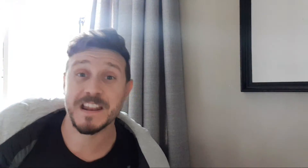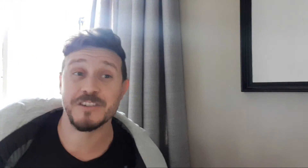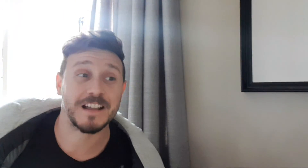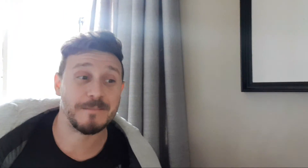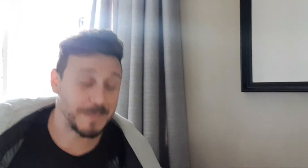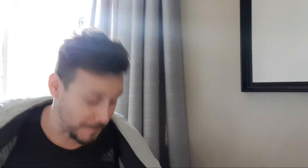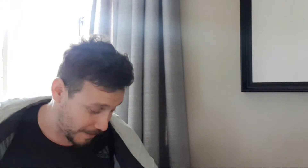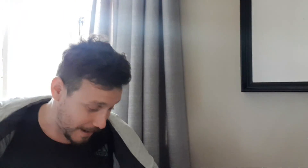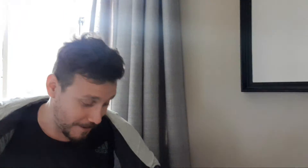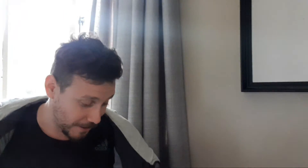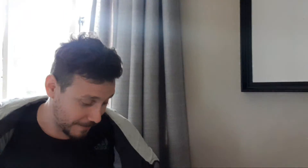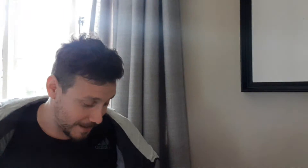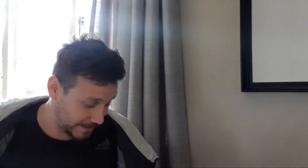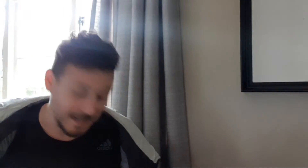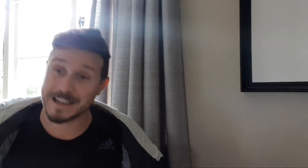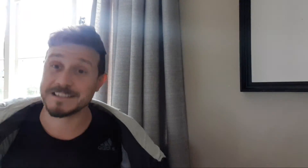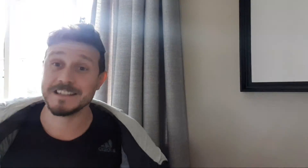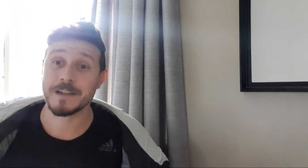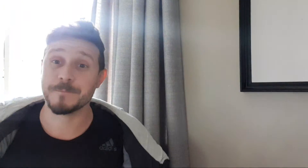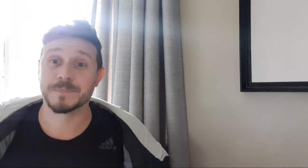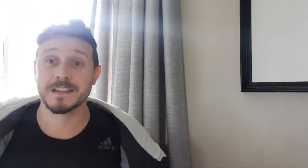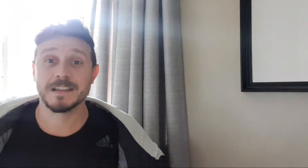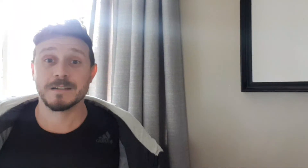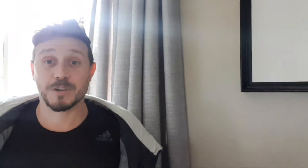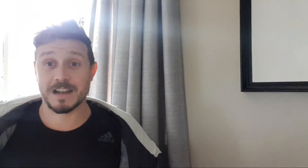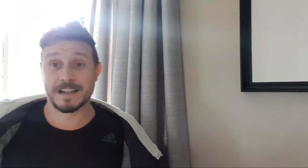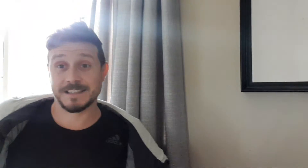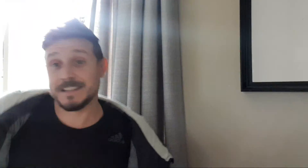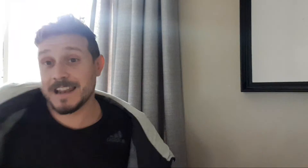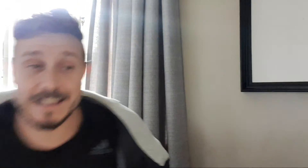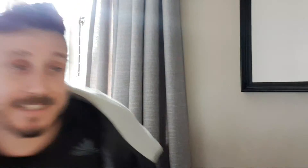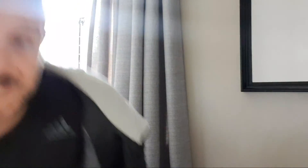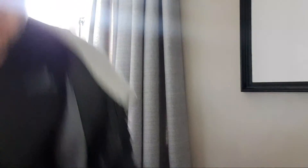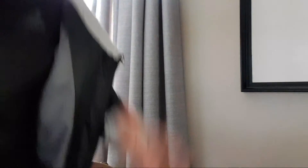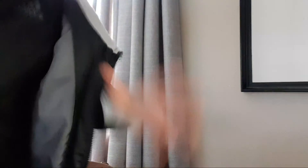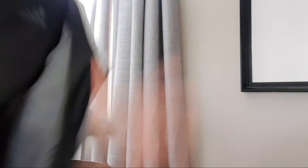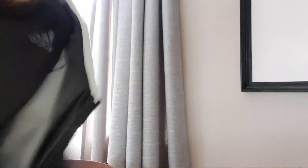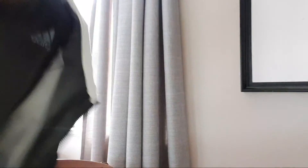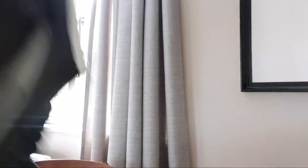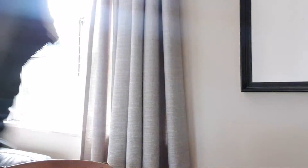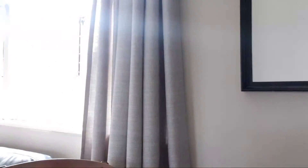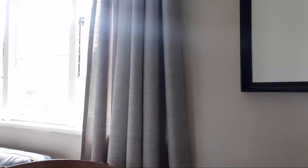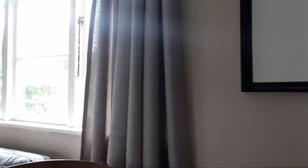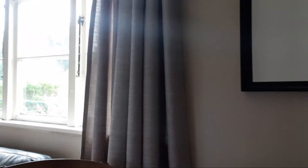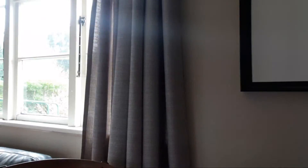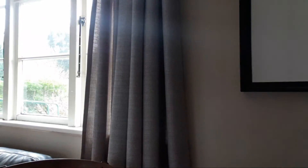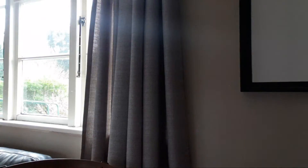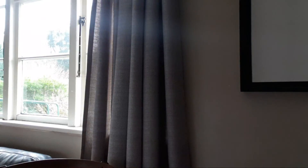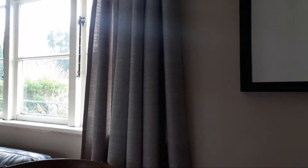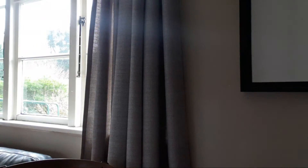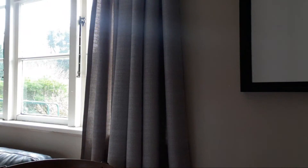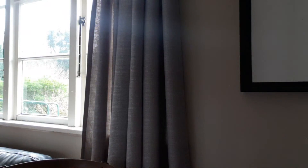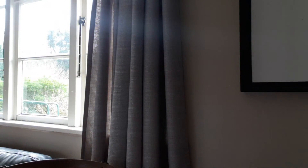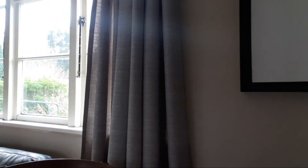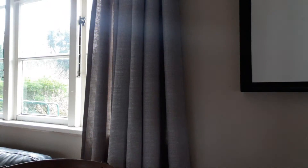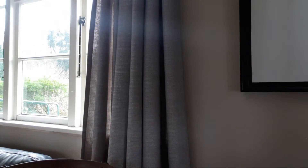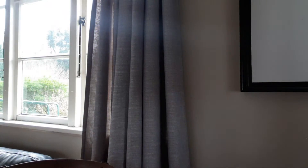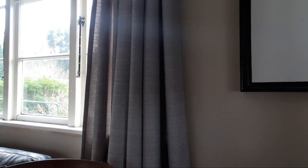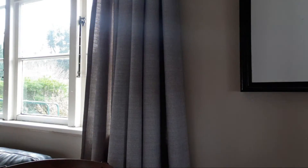Estamos esperando acá en vivo a ver lo que va a decir la Jacinda. Porque la Jacinda, ¿viste? ¿Para qué? Yo estoy en vivo, pero no preparé nada porque